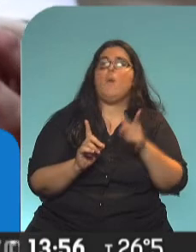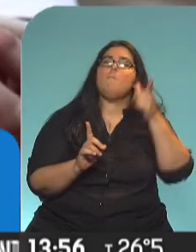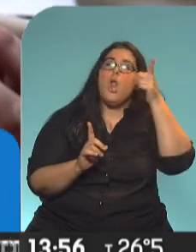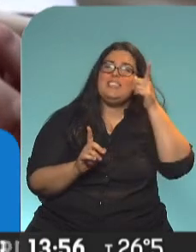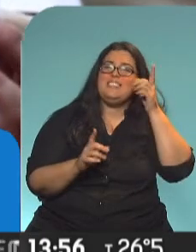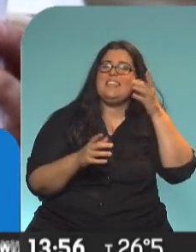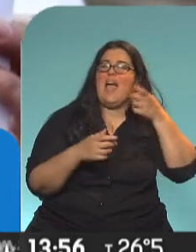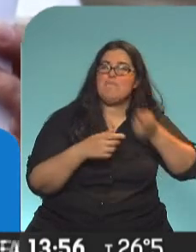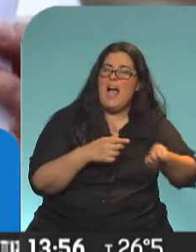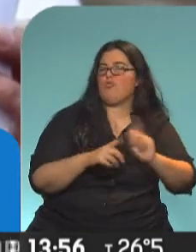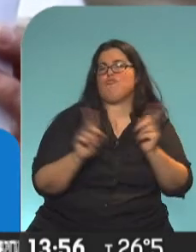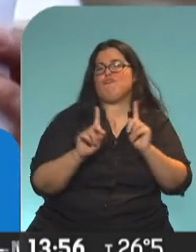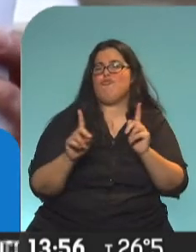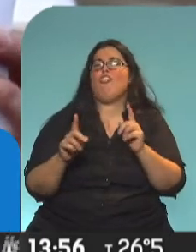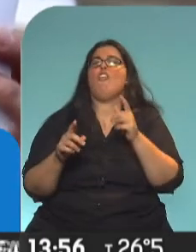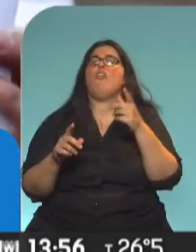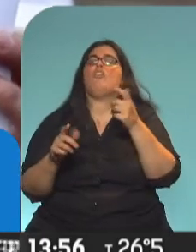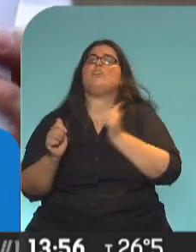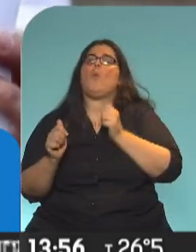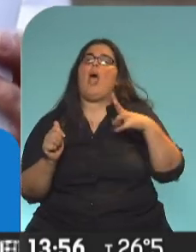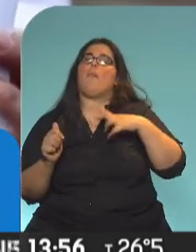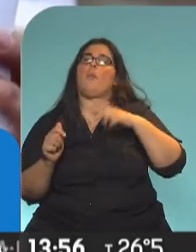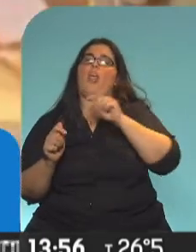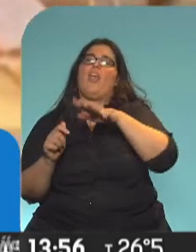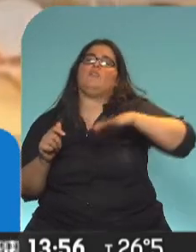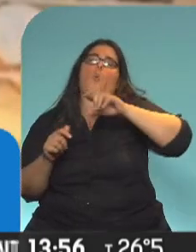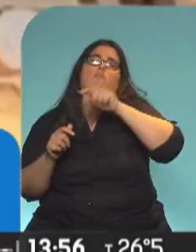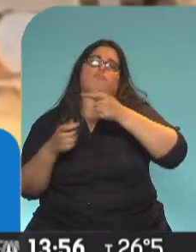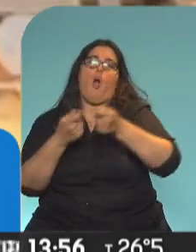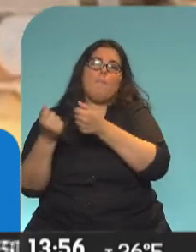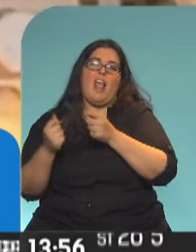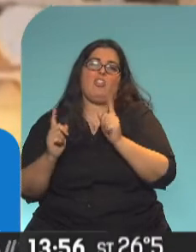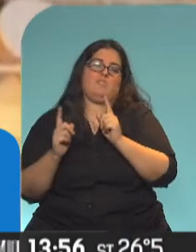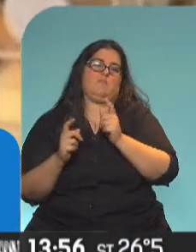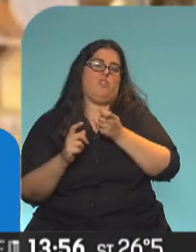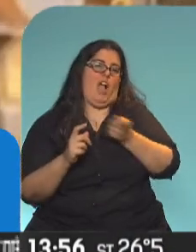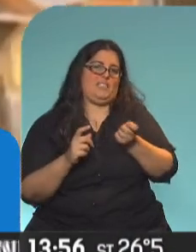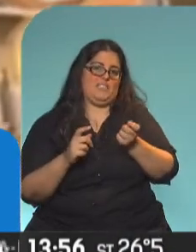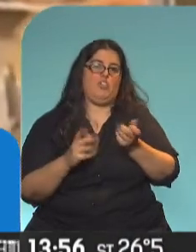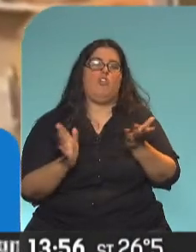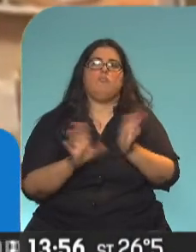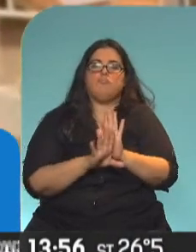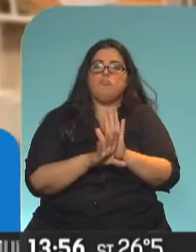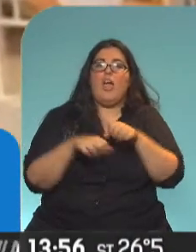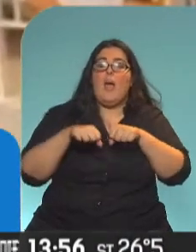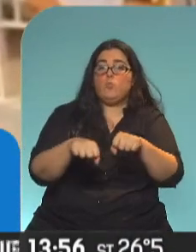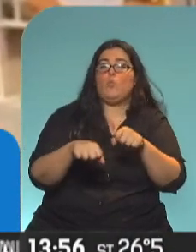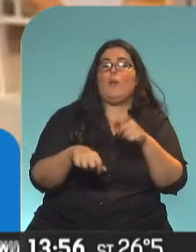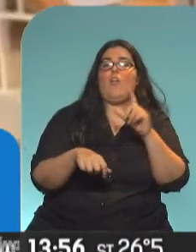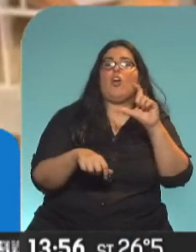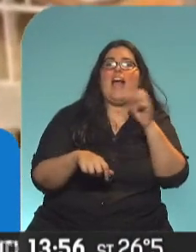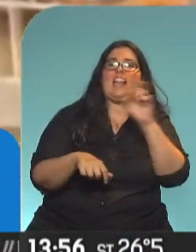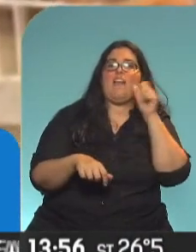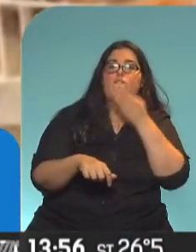sino los guardias de seguridad, La seguridad, del exactamente. lugar donde estaba comprando, ¿no? Exactamente, y con lo cual la empresa Carrefour